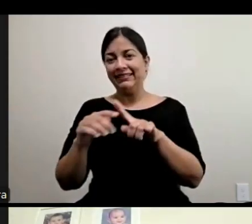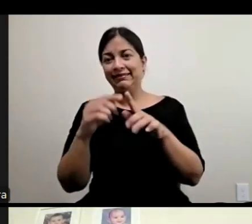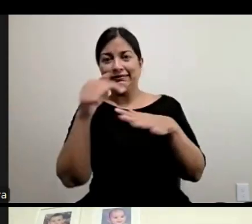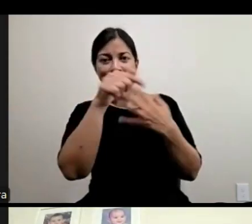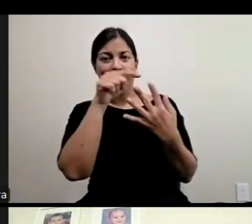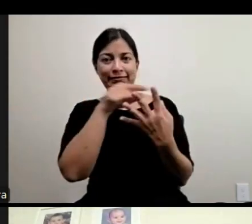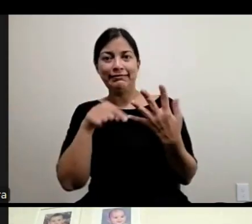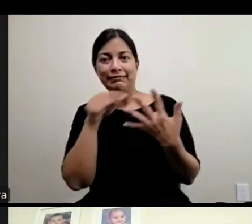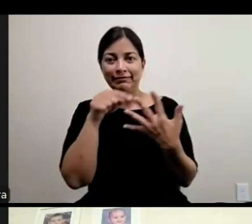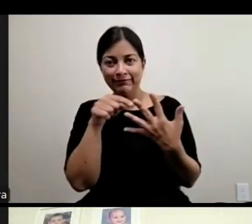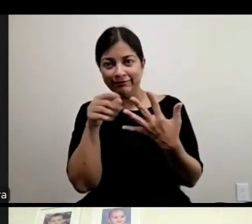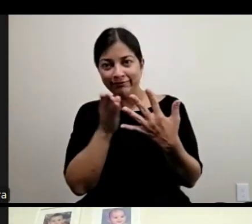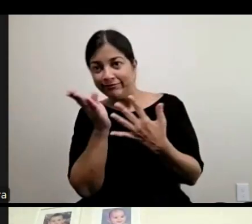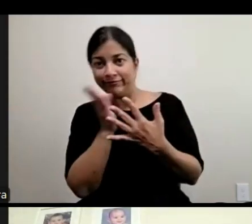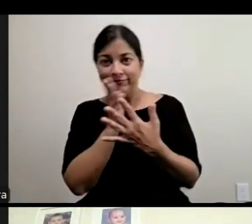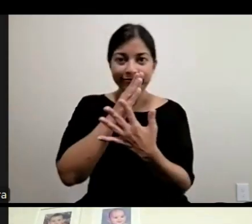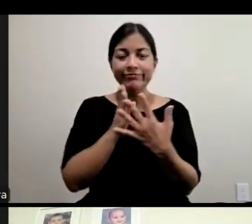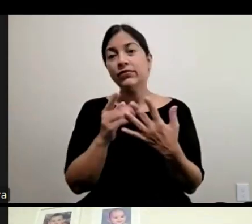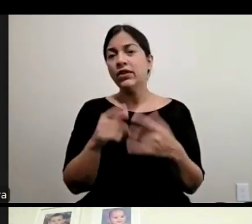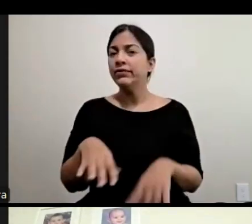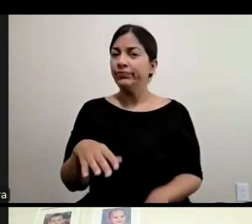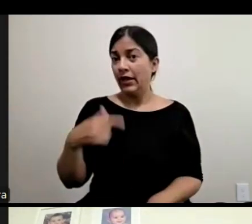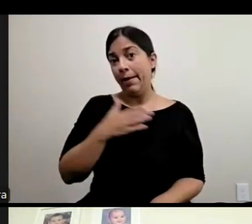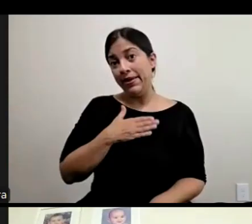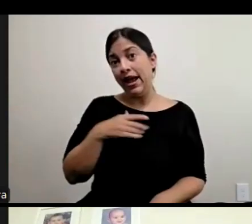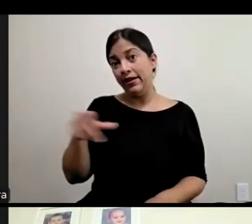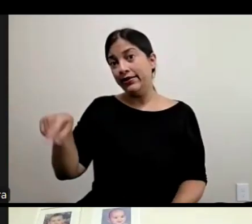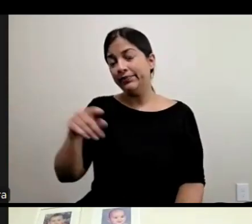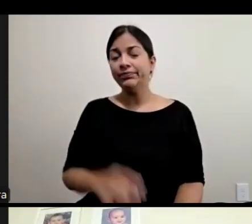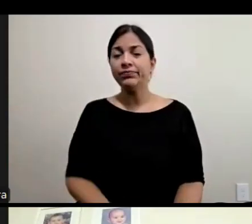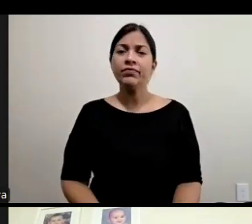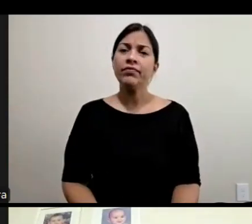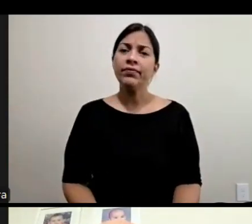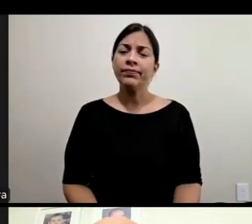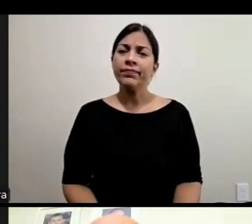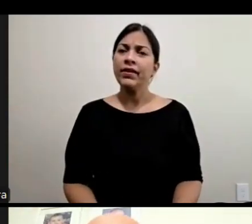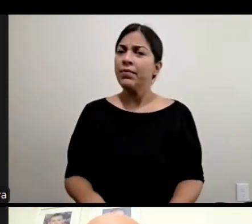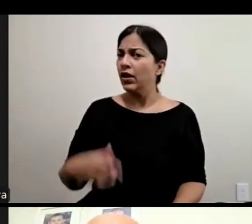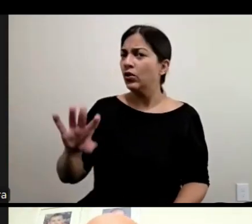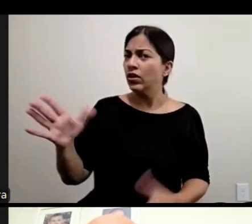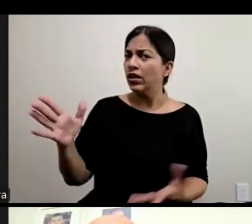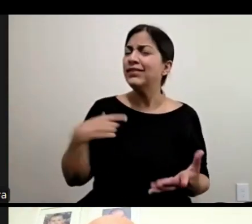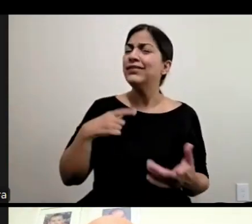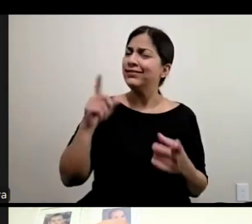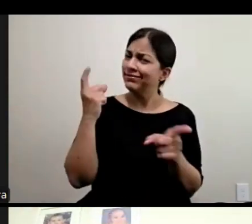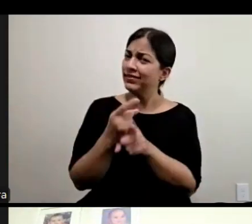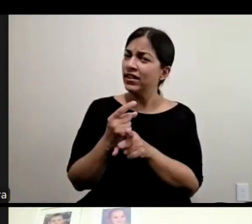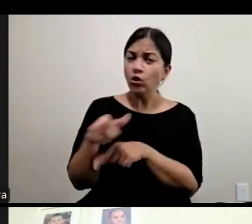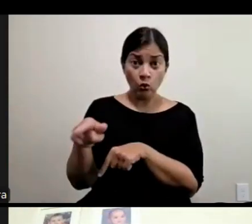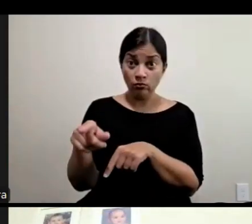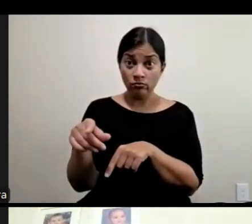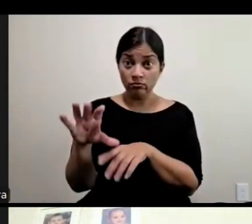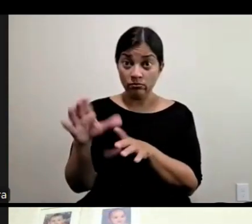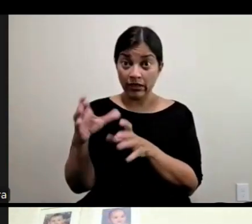dijiste que a los 21 fue que dijiste, voy a empezar a bailar. Exactamente. ¿Cómo fue eso? ¿Con quién tomabas clases?